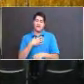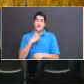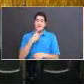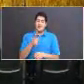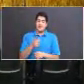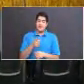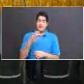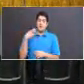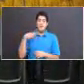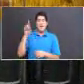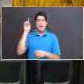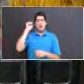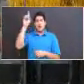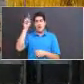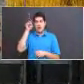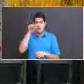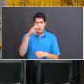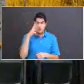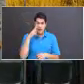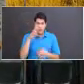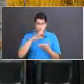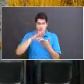ya lo vio glorificado.